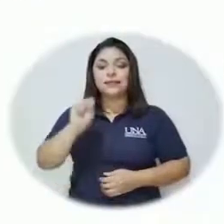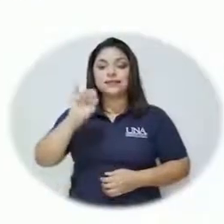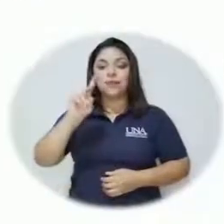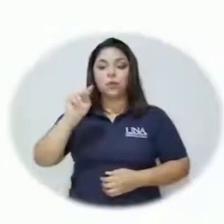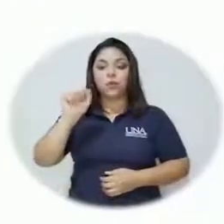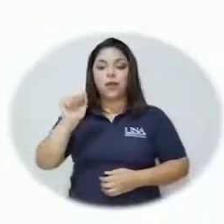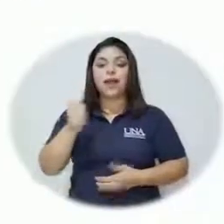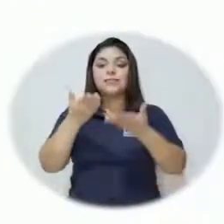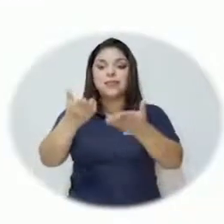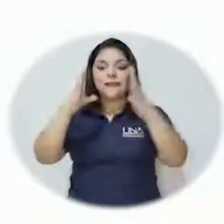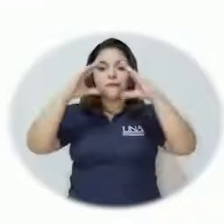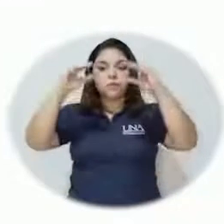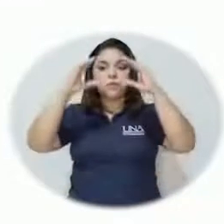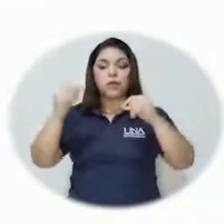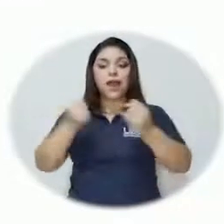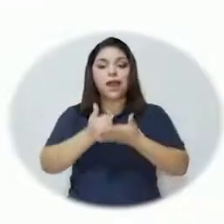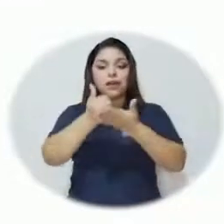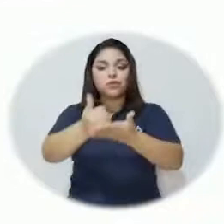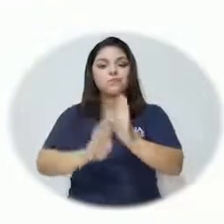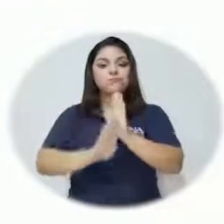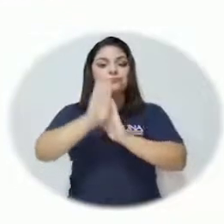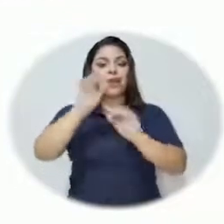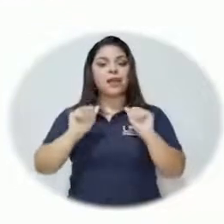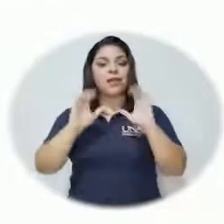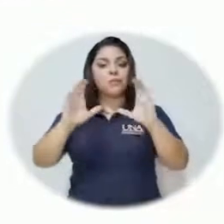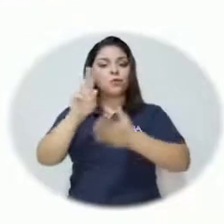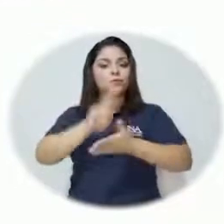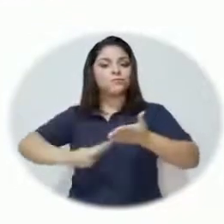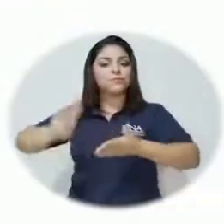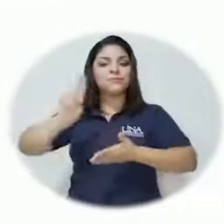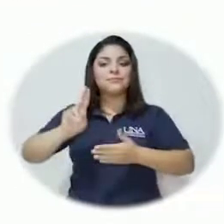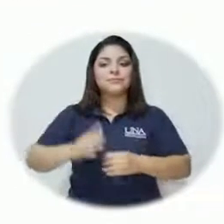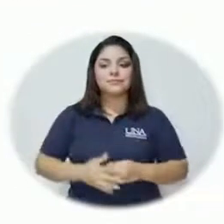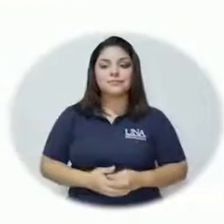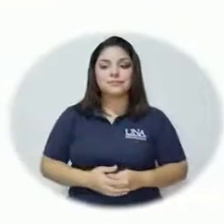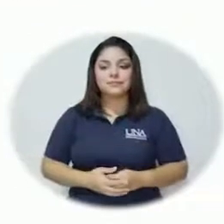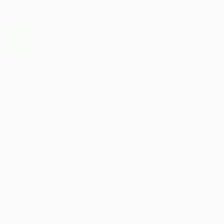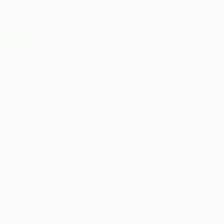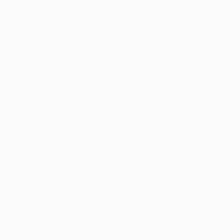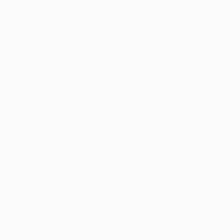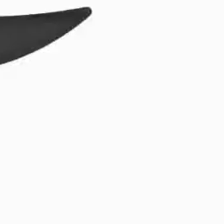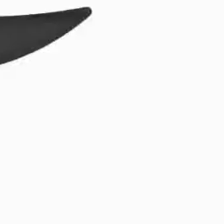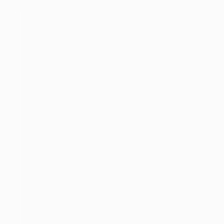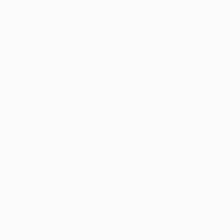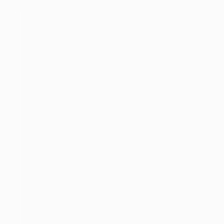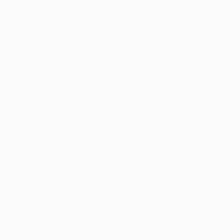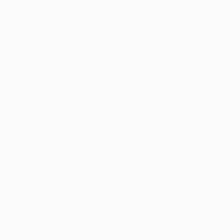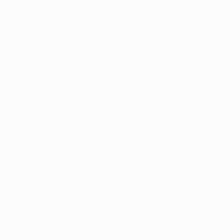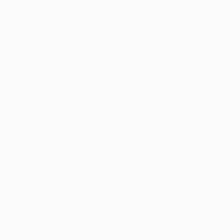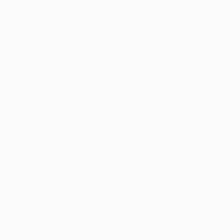CITUNA brinda la información que permite el crecimiento académico universitario.